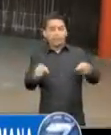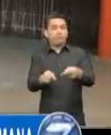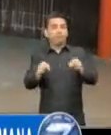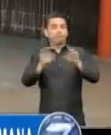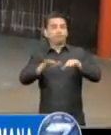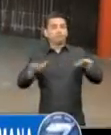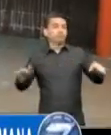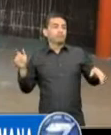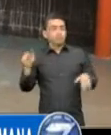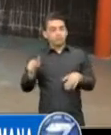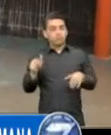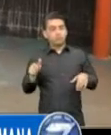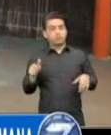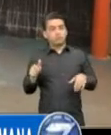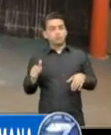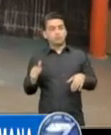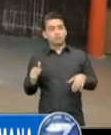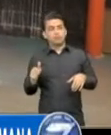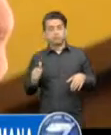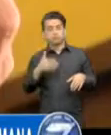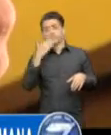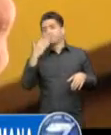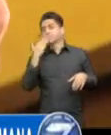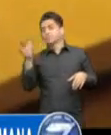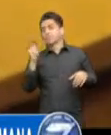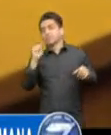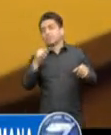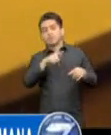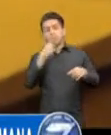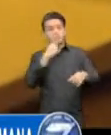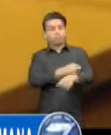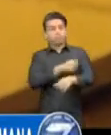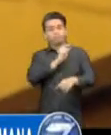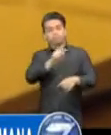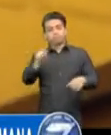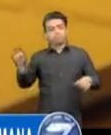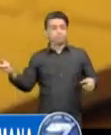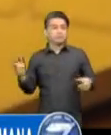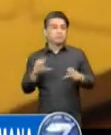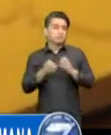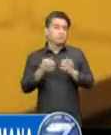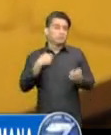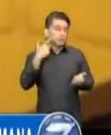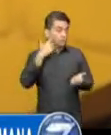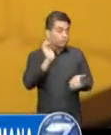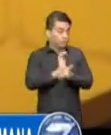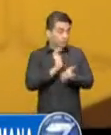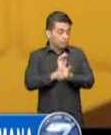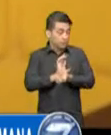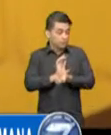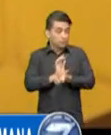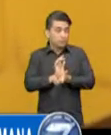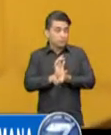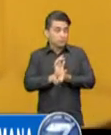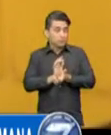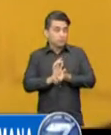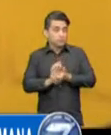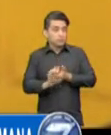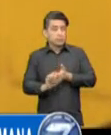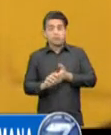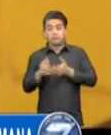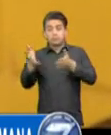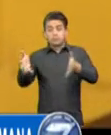de niños y sea más fácil poder hacer la vacunación tendríamos que esperar que el biológico ingrese